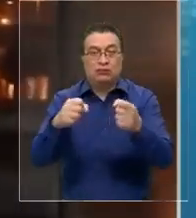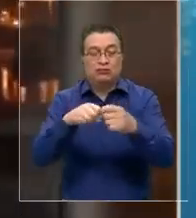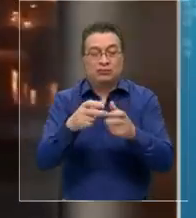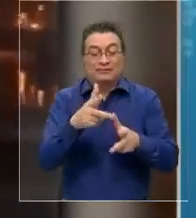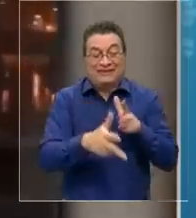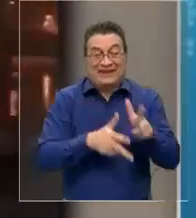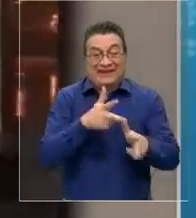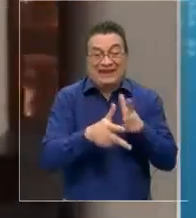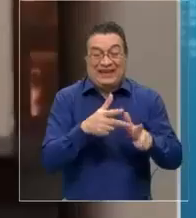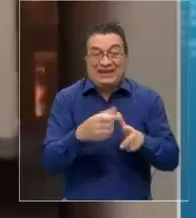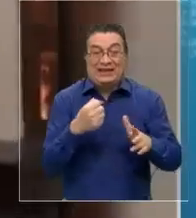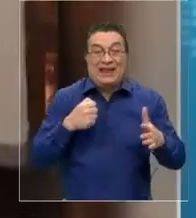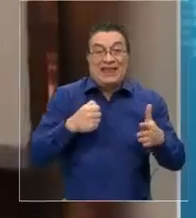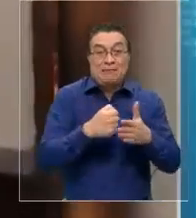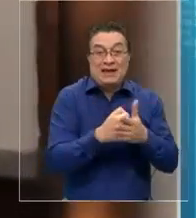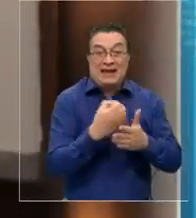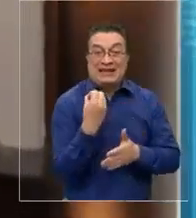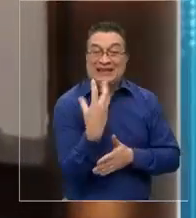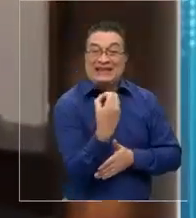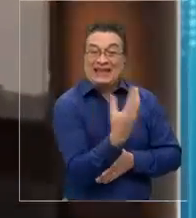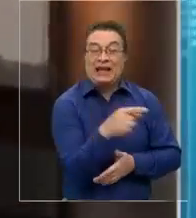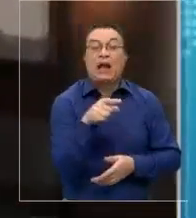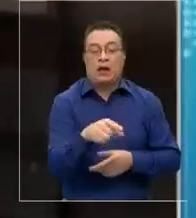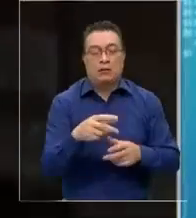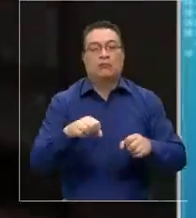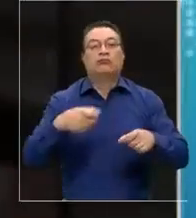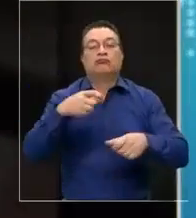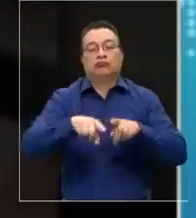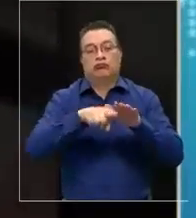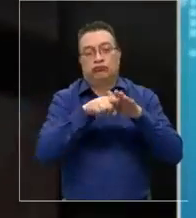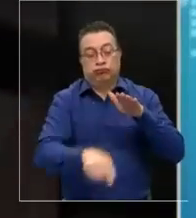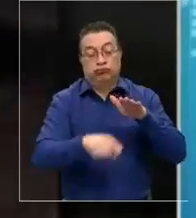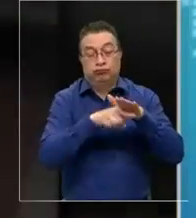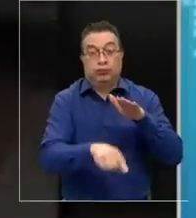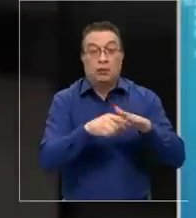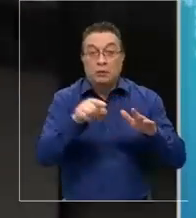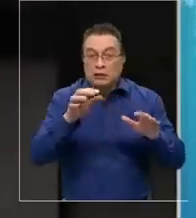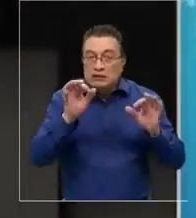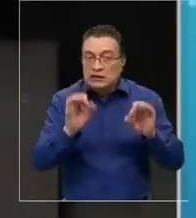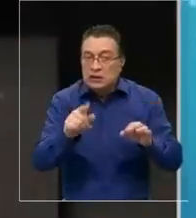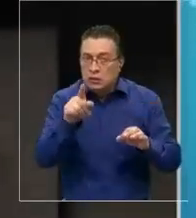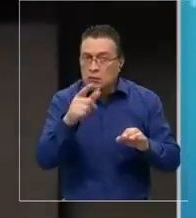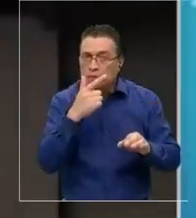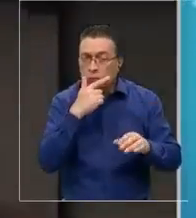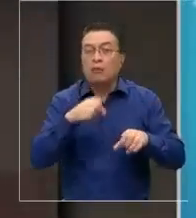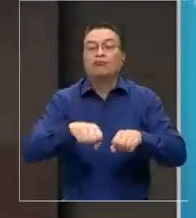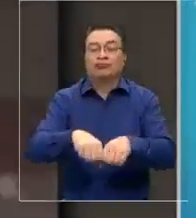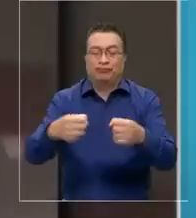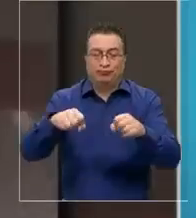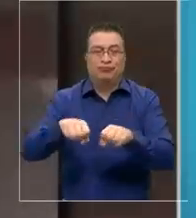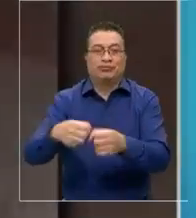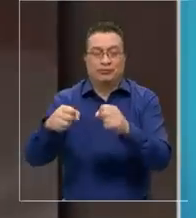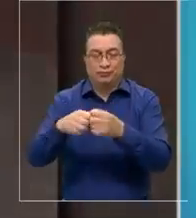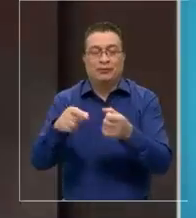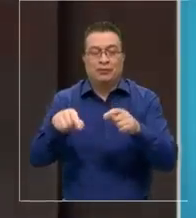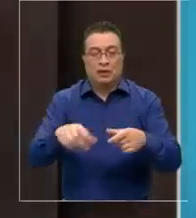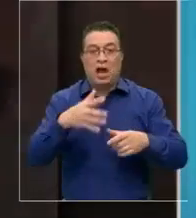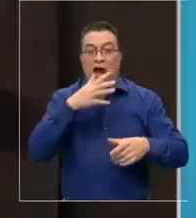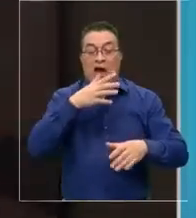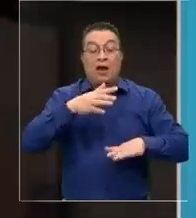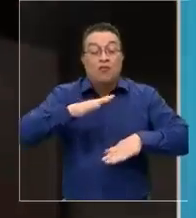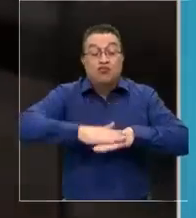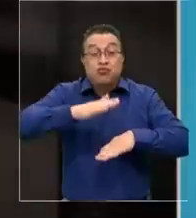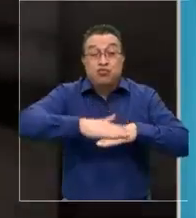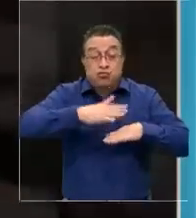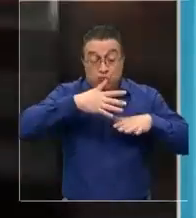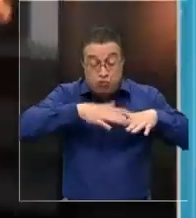estación ferroviaria y con este ataque que habría sido, no sabemos si era la intención o no, pero que habría provocado daños también al sistema de calefacción central